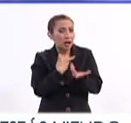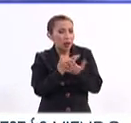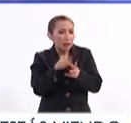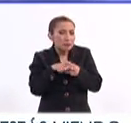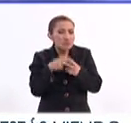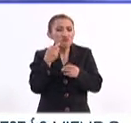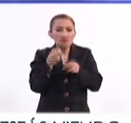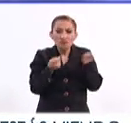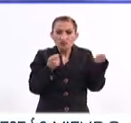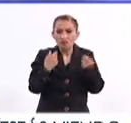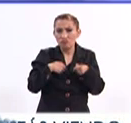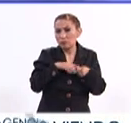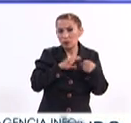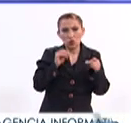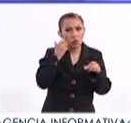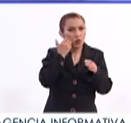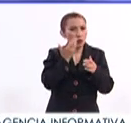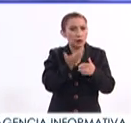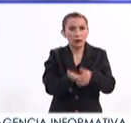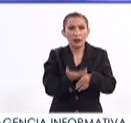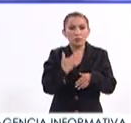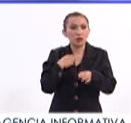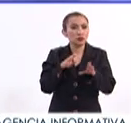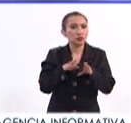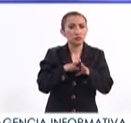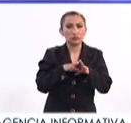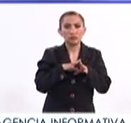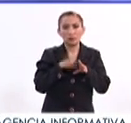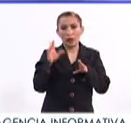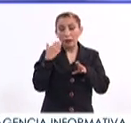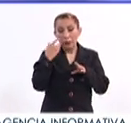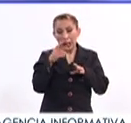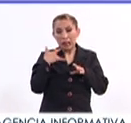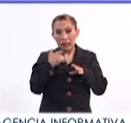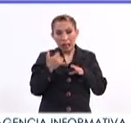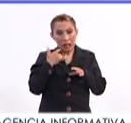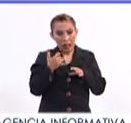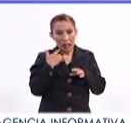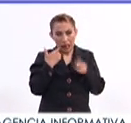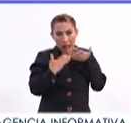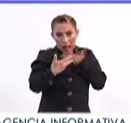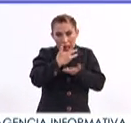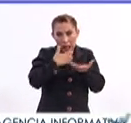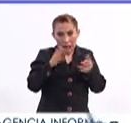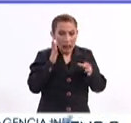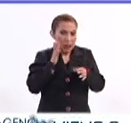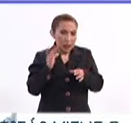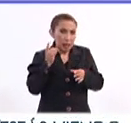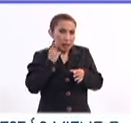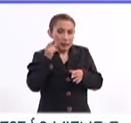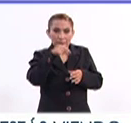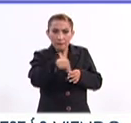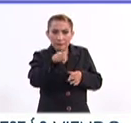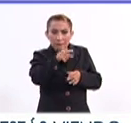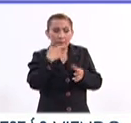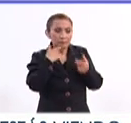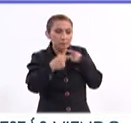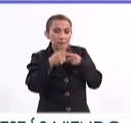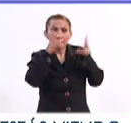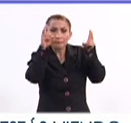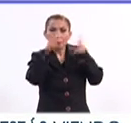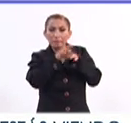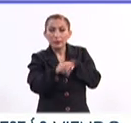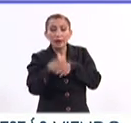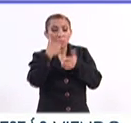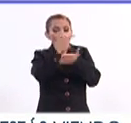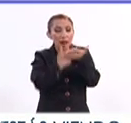vamos a empezar a regular. Nosotros no queremos que sea, es lo que vamos a tratar de negociar con el Congreso y con la diáspora migrante, que sean